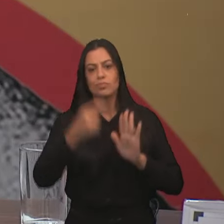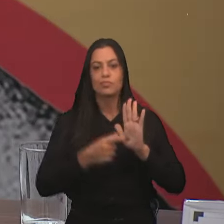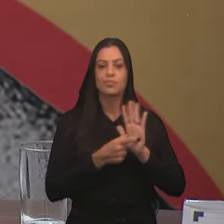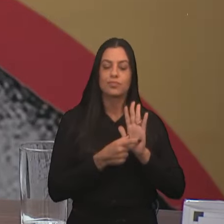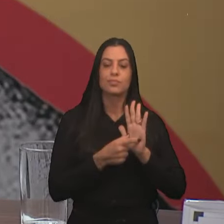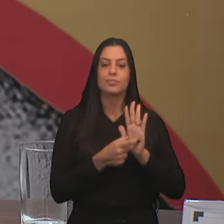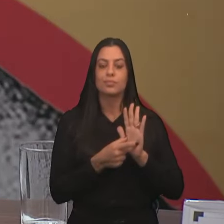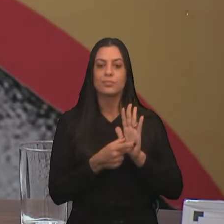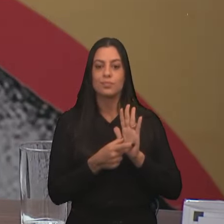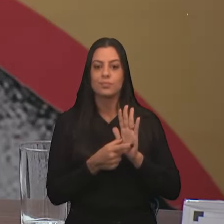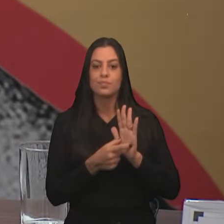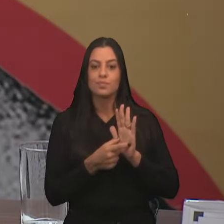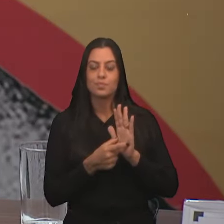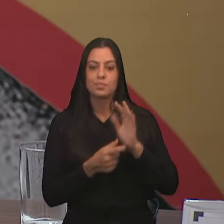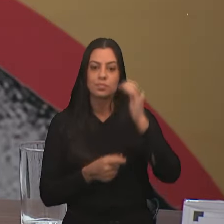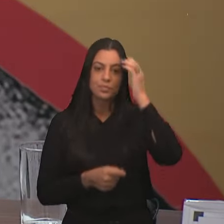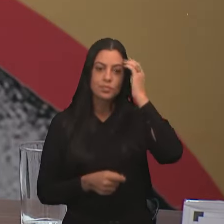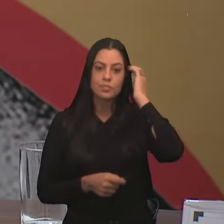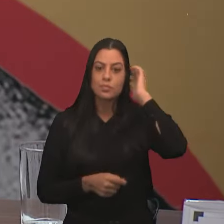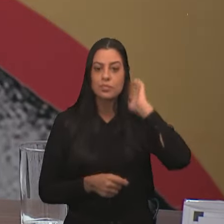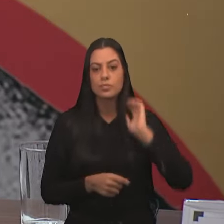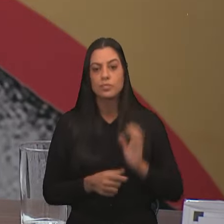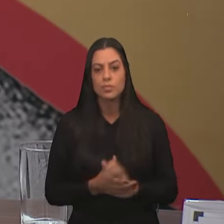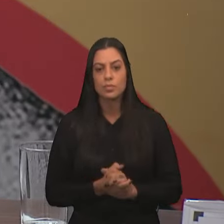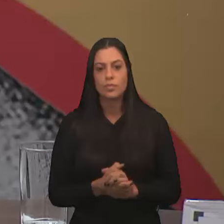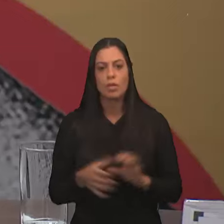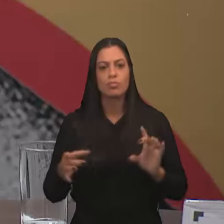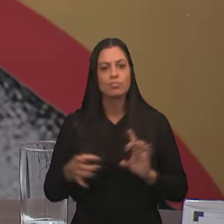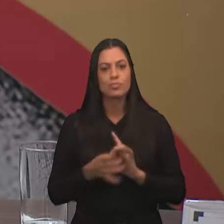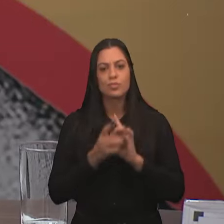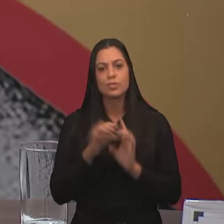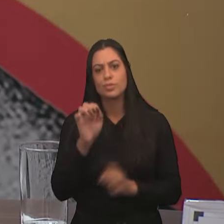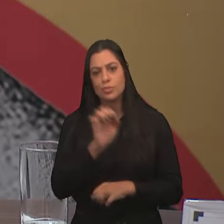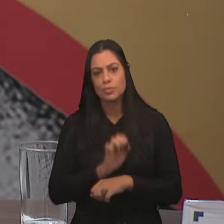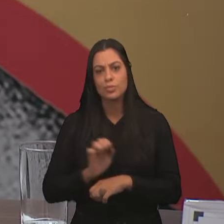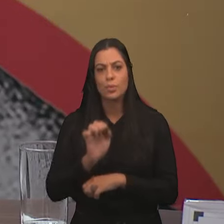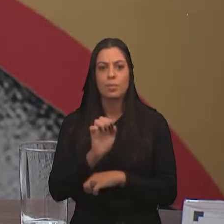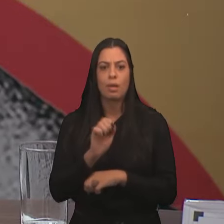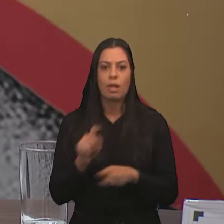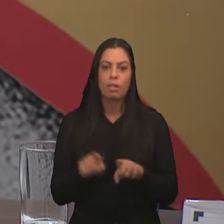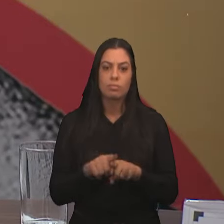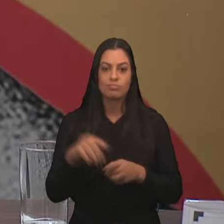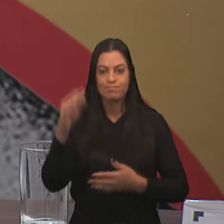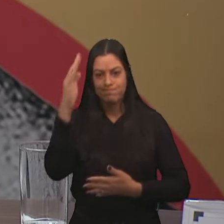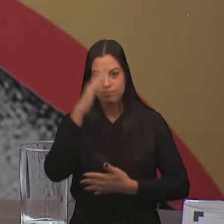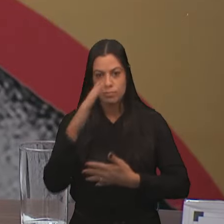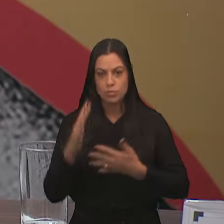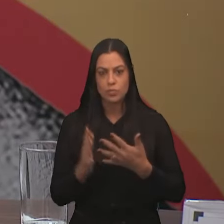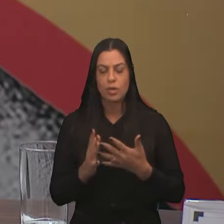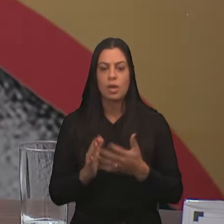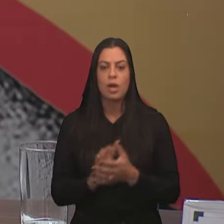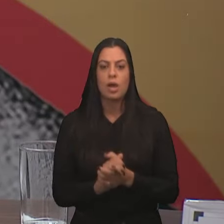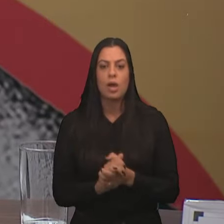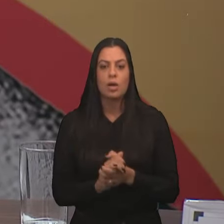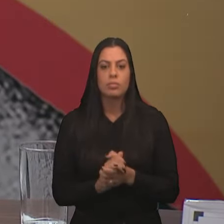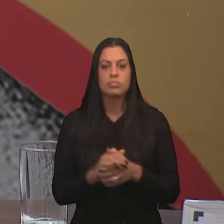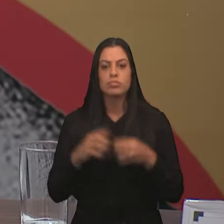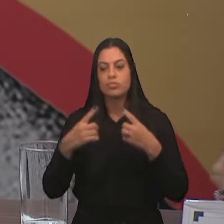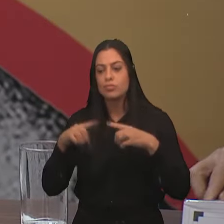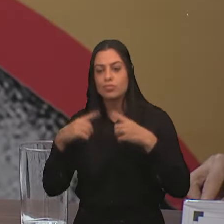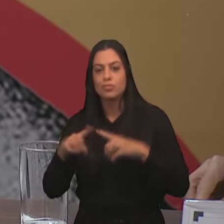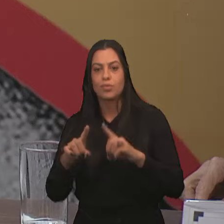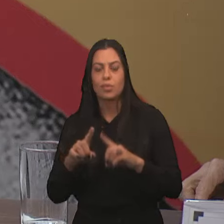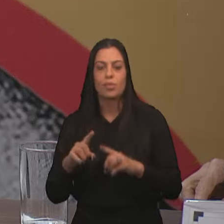inteligencia artificial de la Unión Europea. Brasil. Esas discusiones están